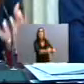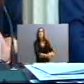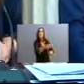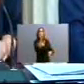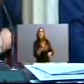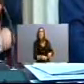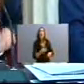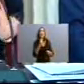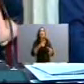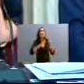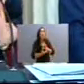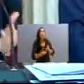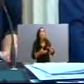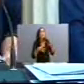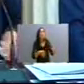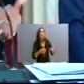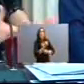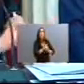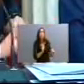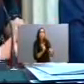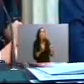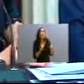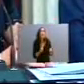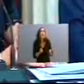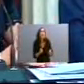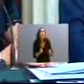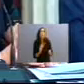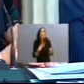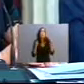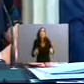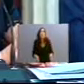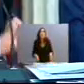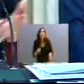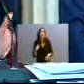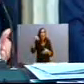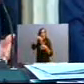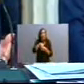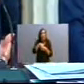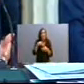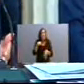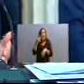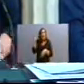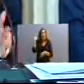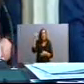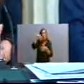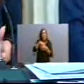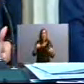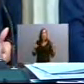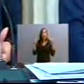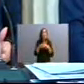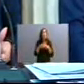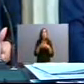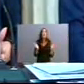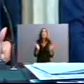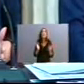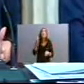de explosivo? ¿Cómo fue? Yo no lo sé. Nunca lo pude saber ni siquiera en la comisión. Eso está a cargo de la Corte. No lo podemos